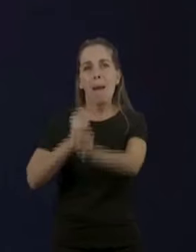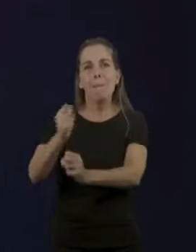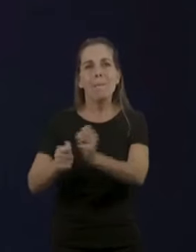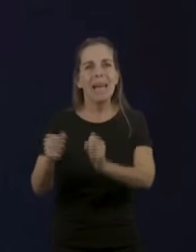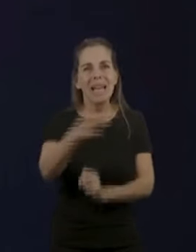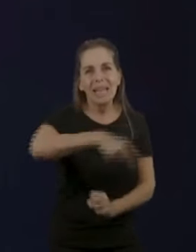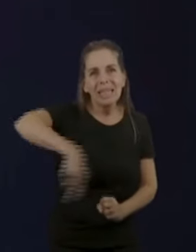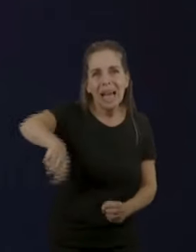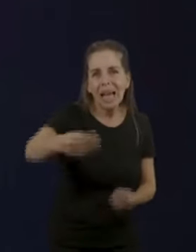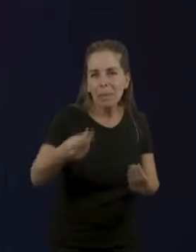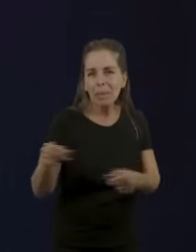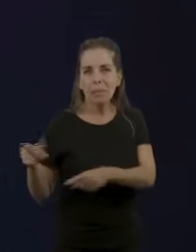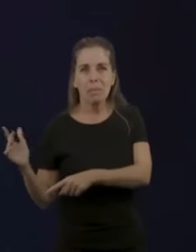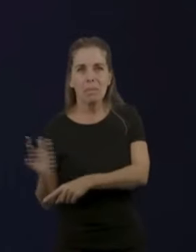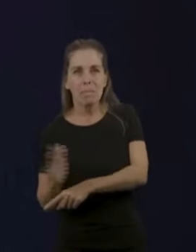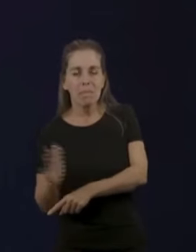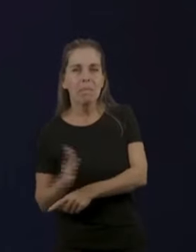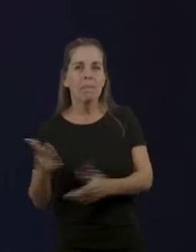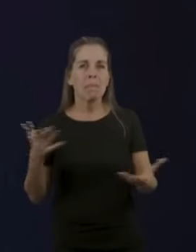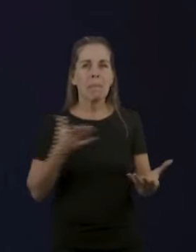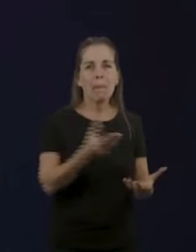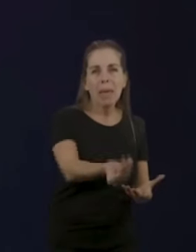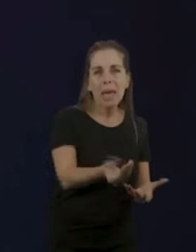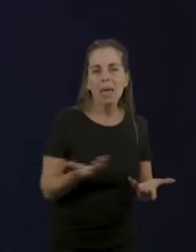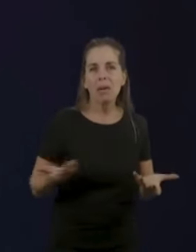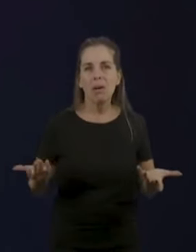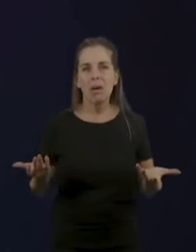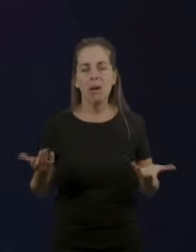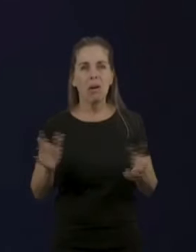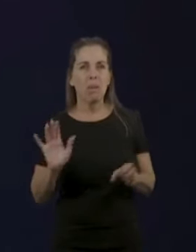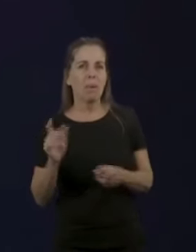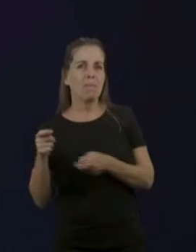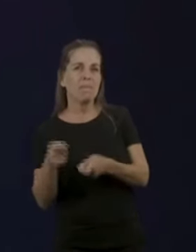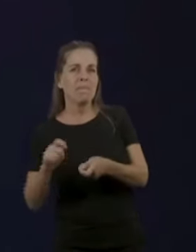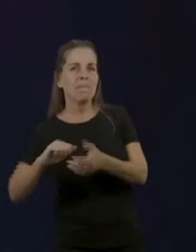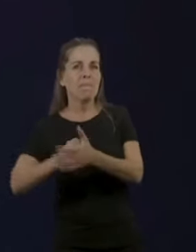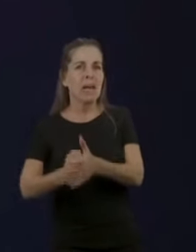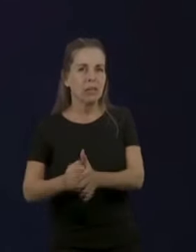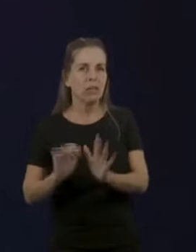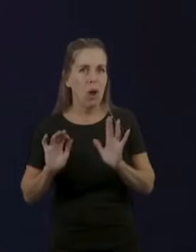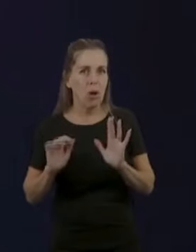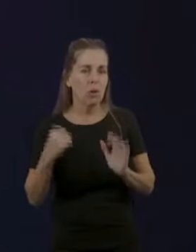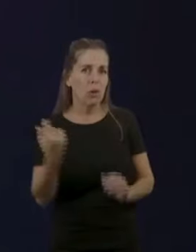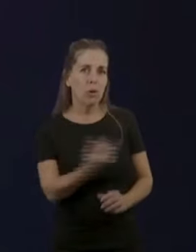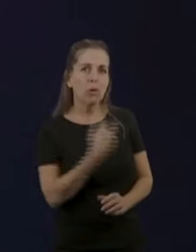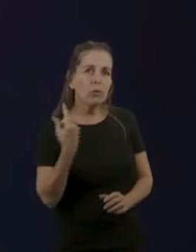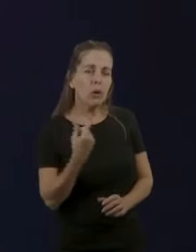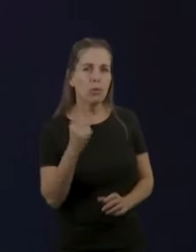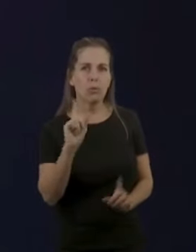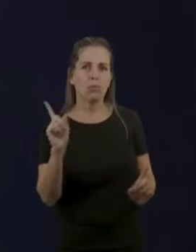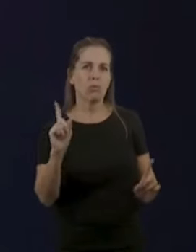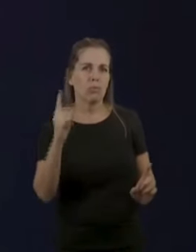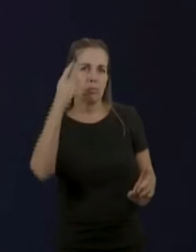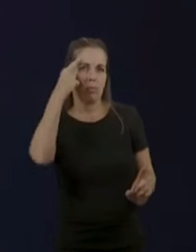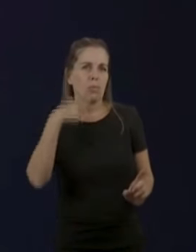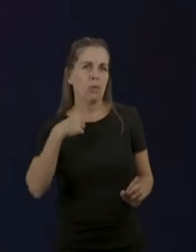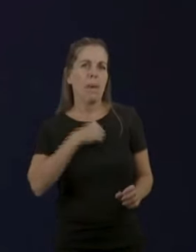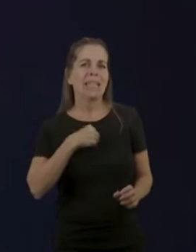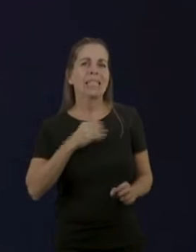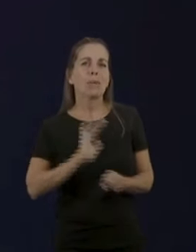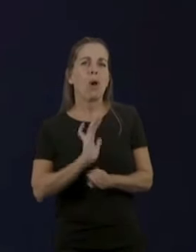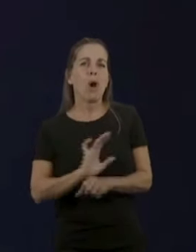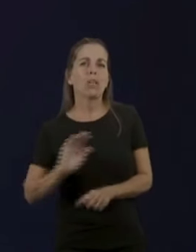través de la violencia no y a través como te decía recién del amedrentamiento Así que no No para nada no sentimos nos sentimos traicionados